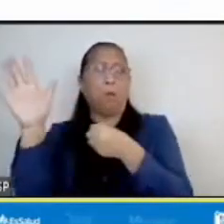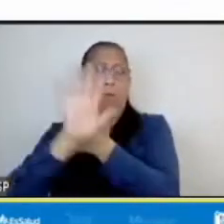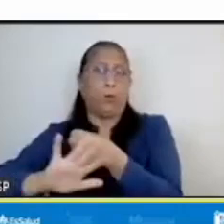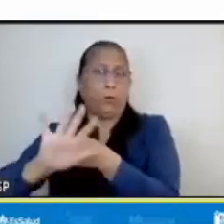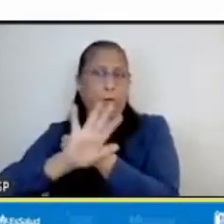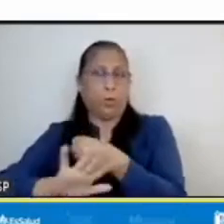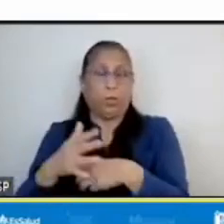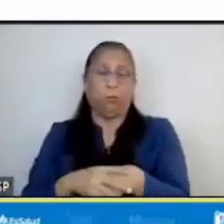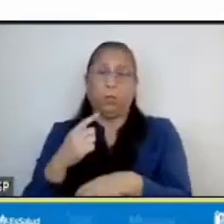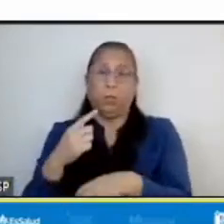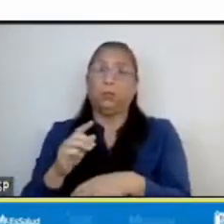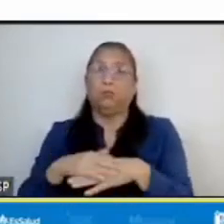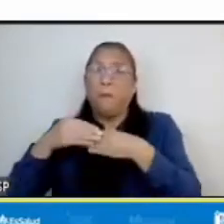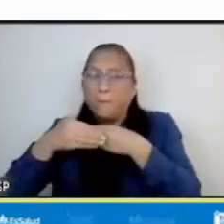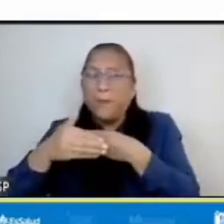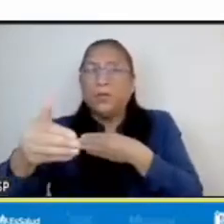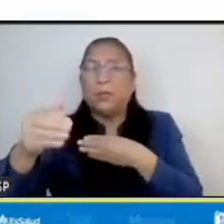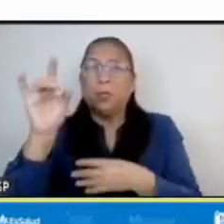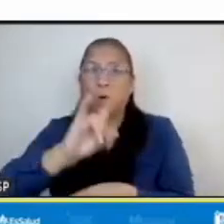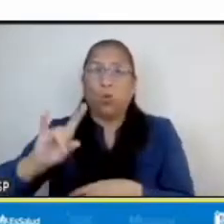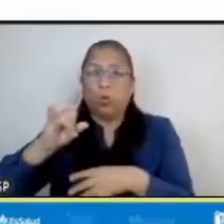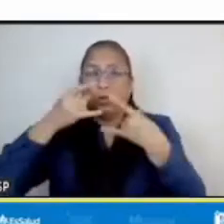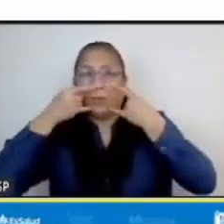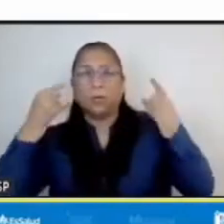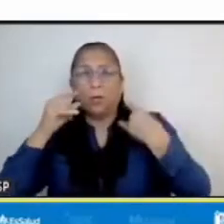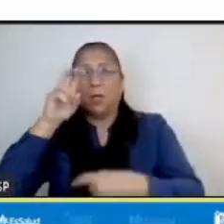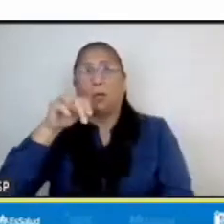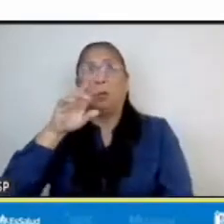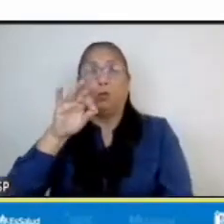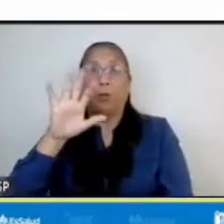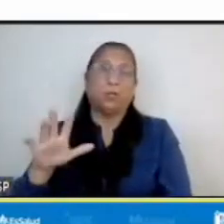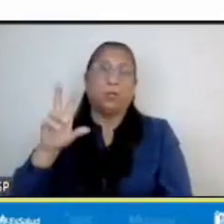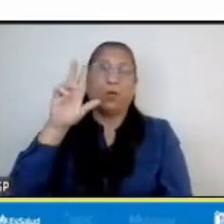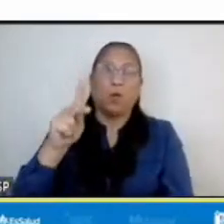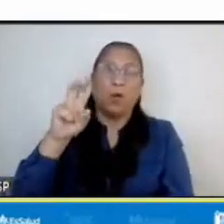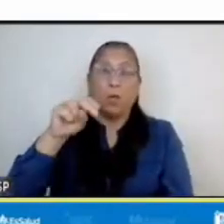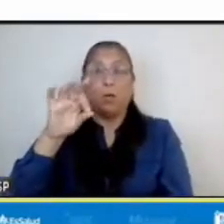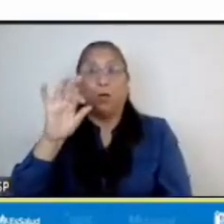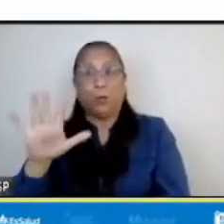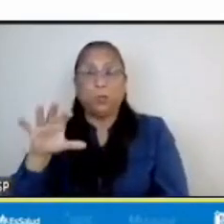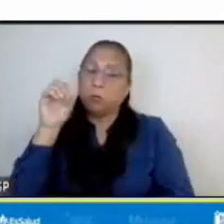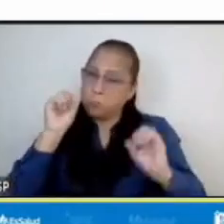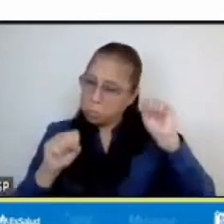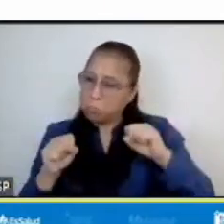poco ya ir más allá, utilizar mascarillas como N95, KN95, pero existe la posibilidad, ¿no?